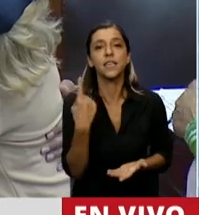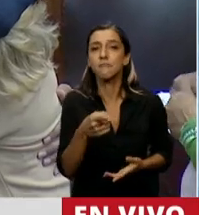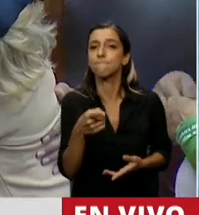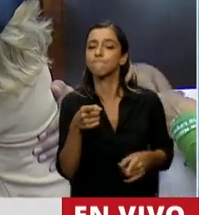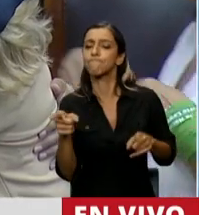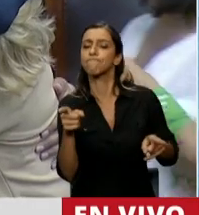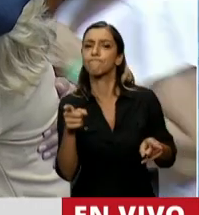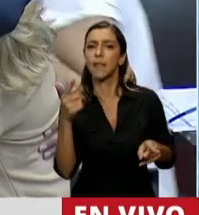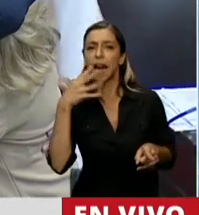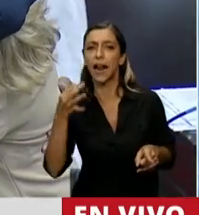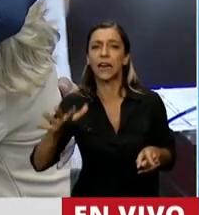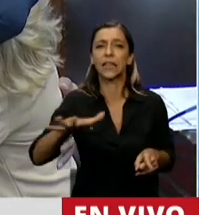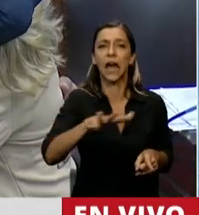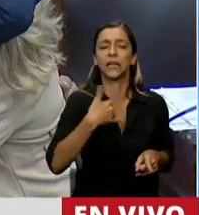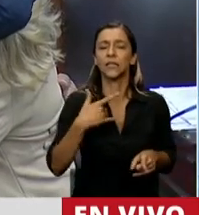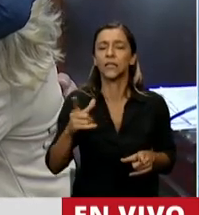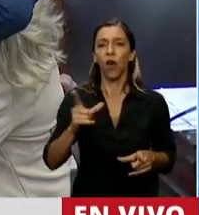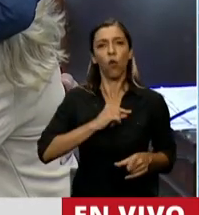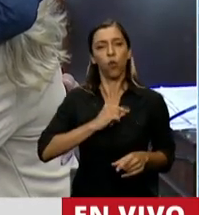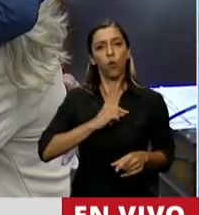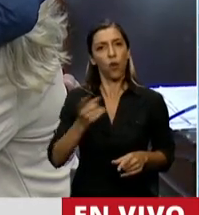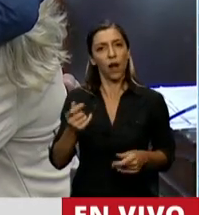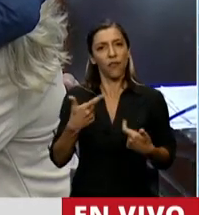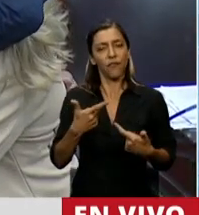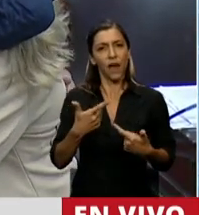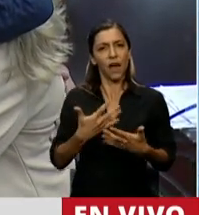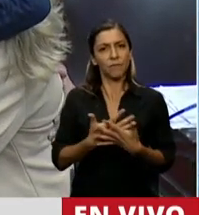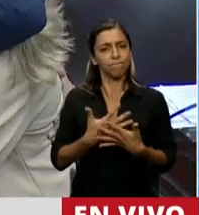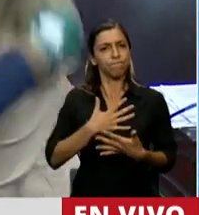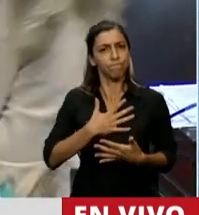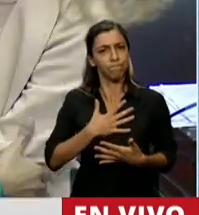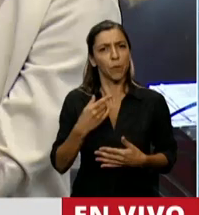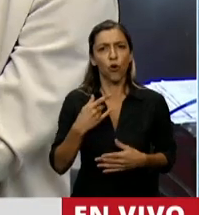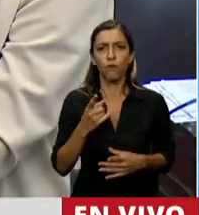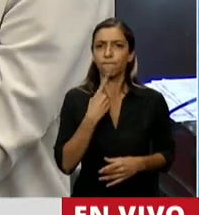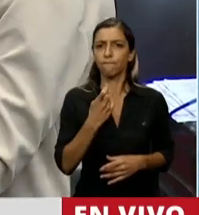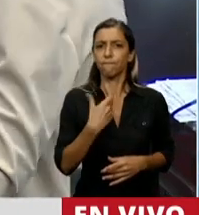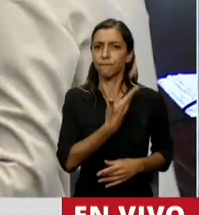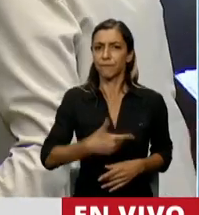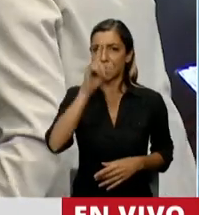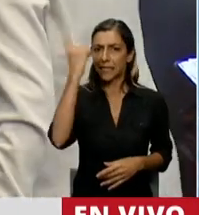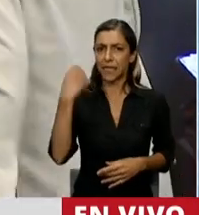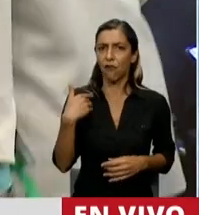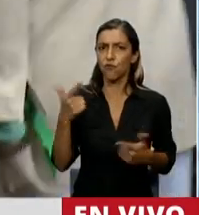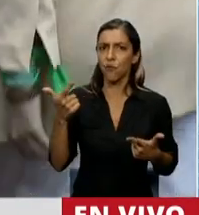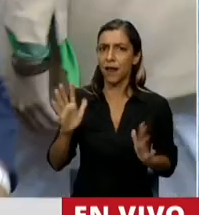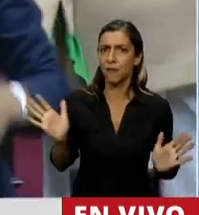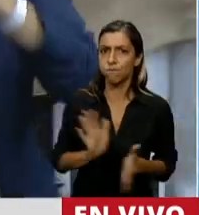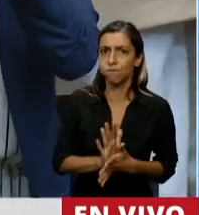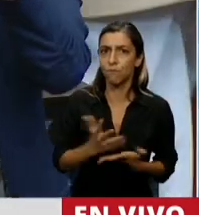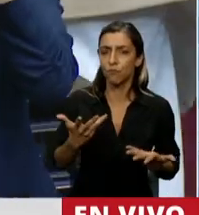que duelen, que dejan a la evidencia la ausencia del Estado, un Estado que muchas veces desoye y que llega